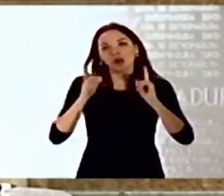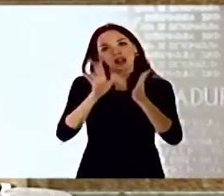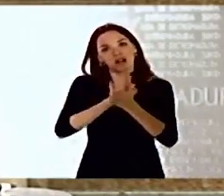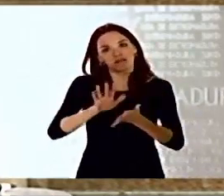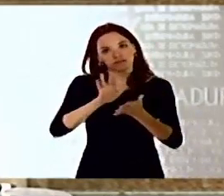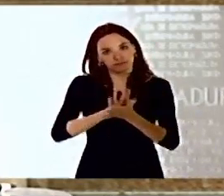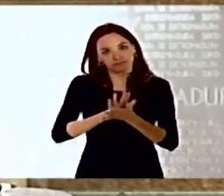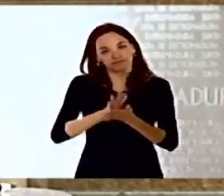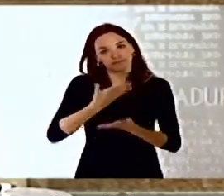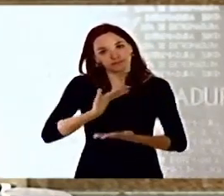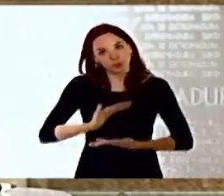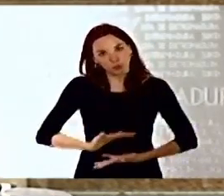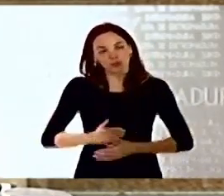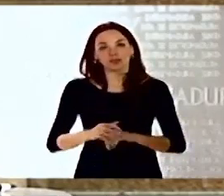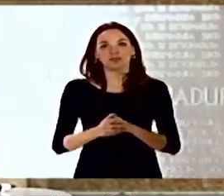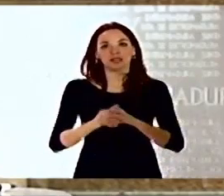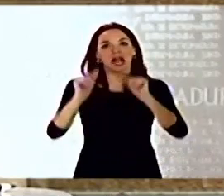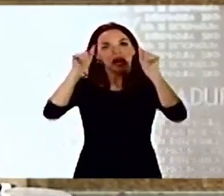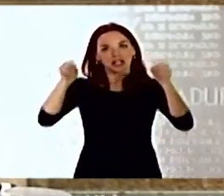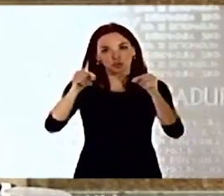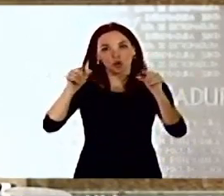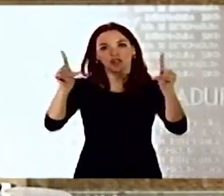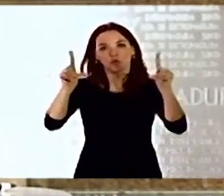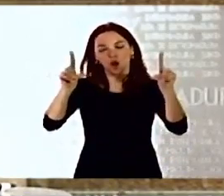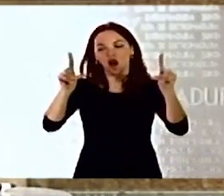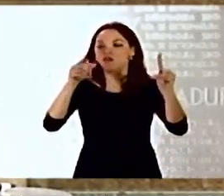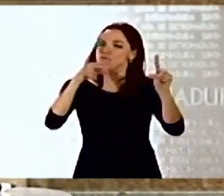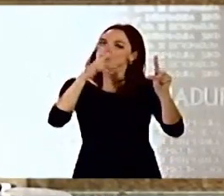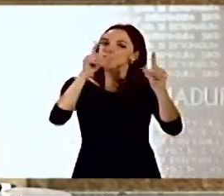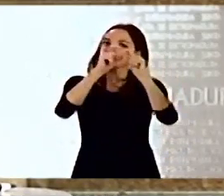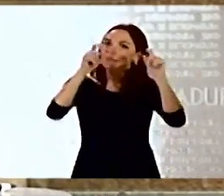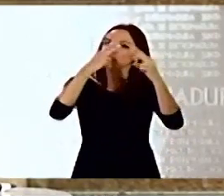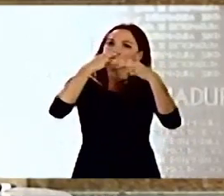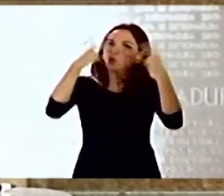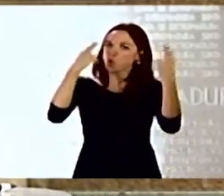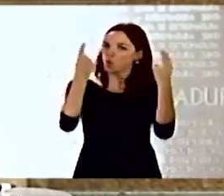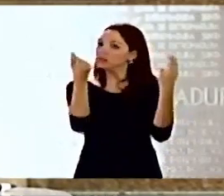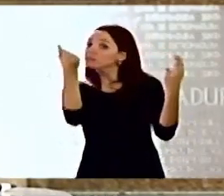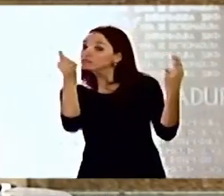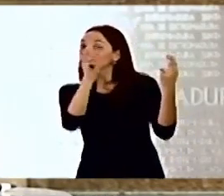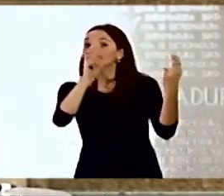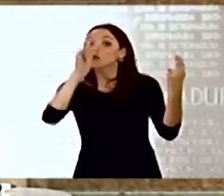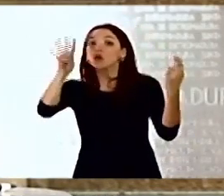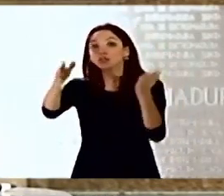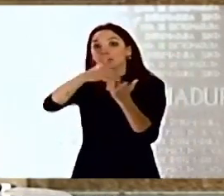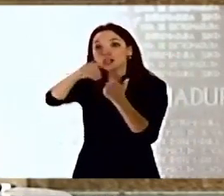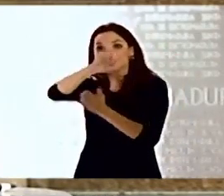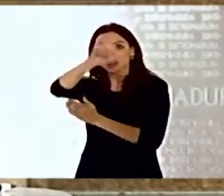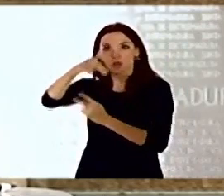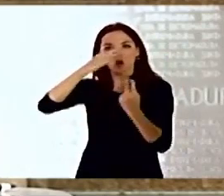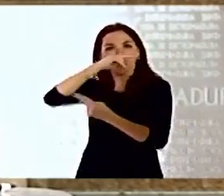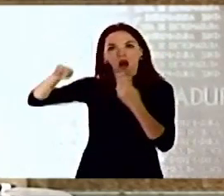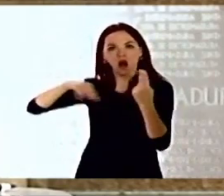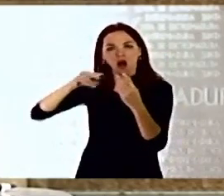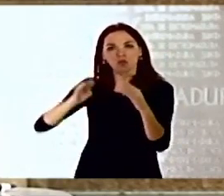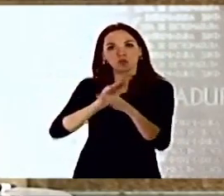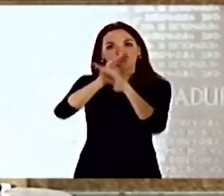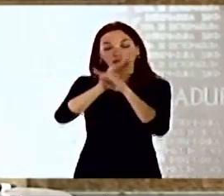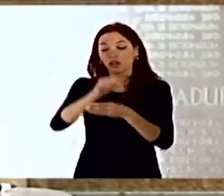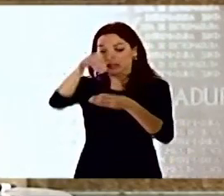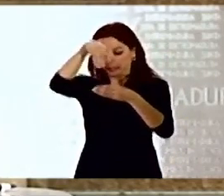sosiego en Canal Extremadura, en una empresa pública que vale 24 millones de euros anuales y que tiene más